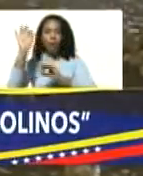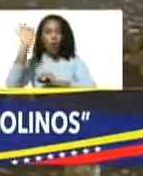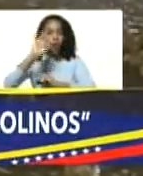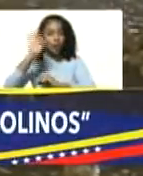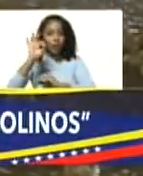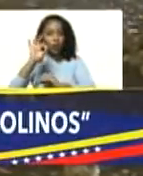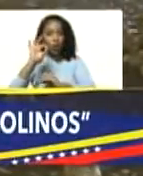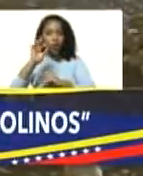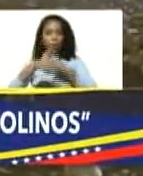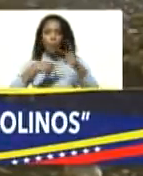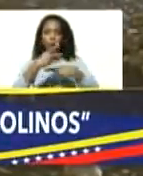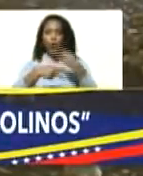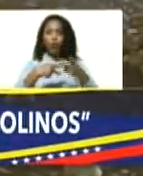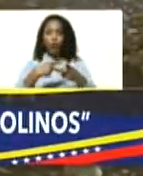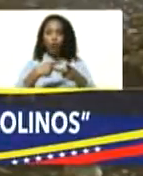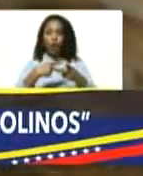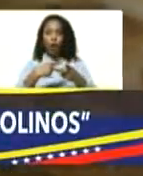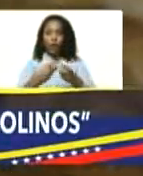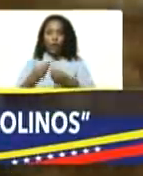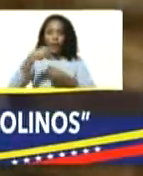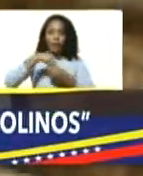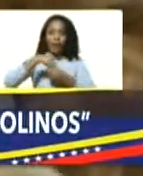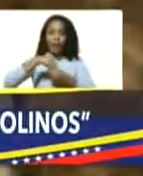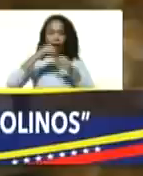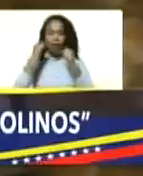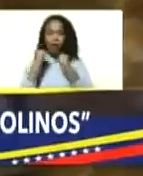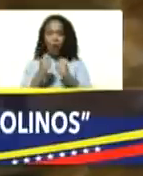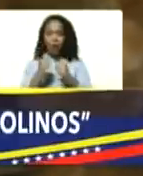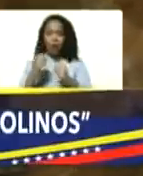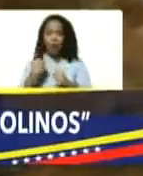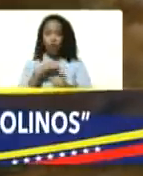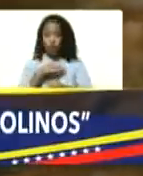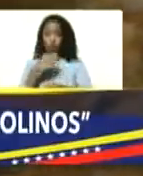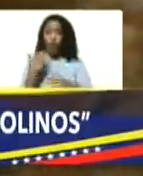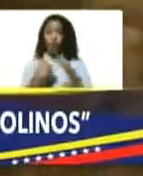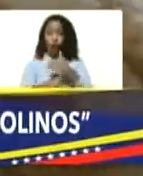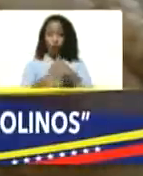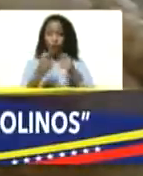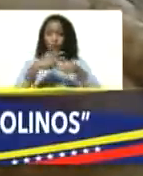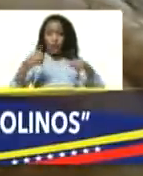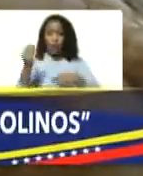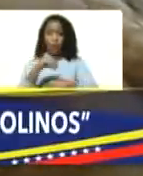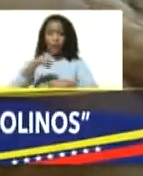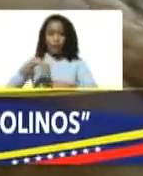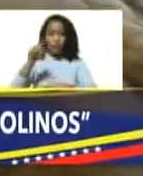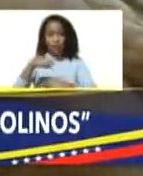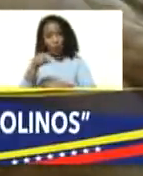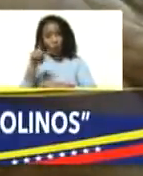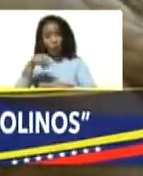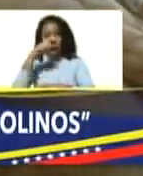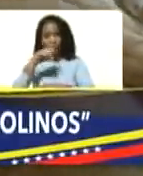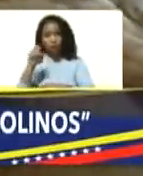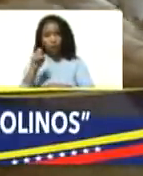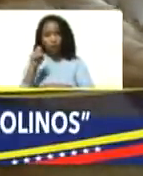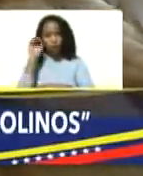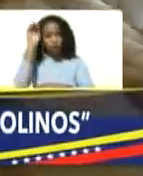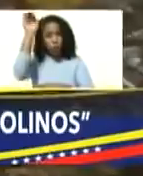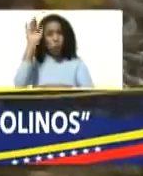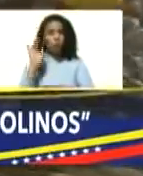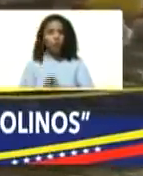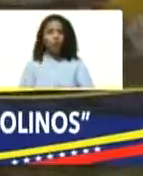interno bruto yo creo que vamos a crecer más y no solamente este año sino también los años prospectivos